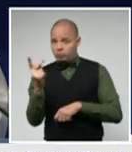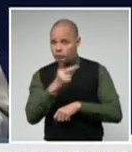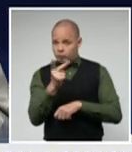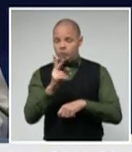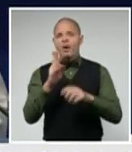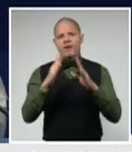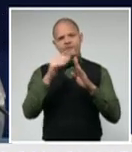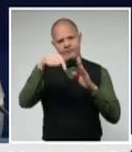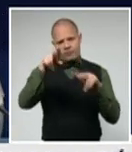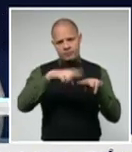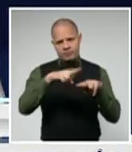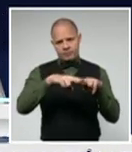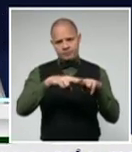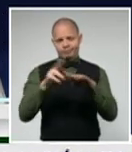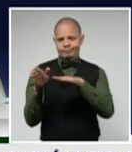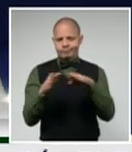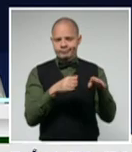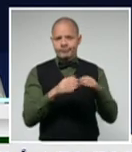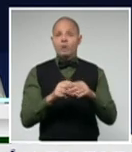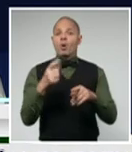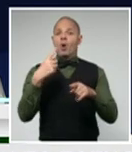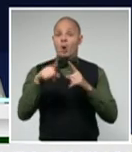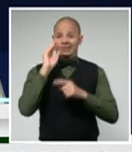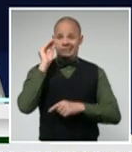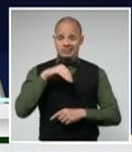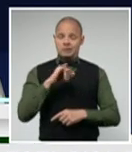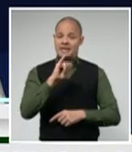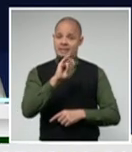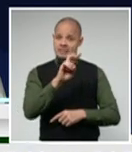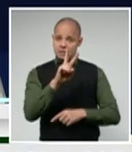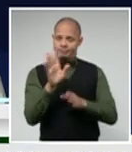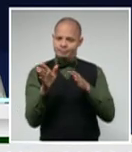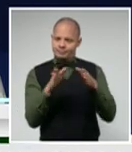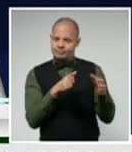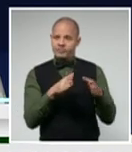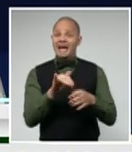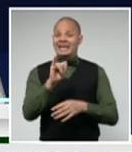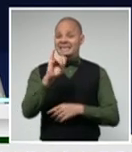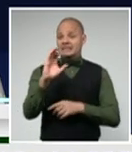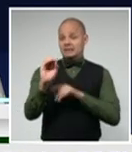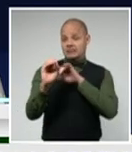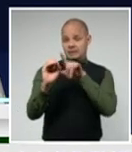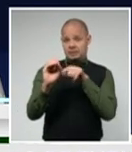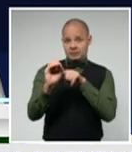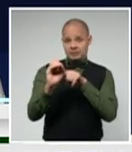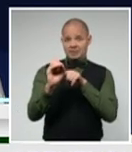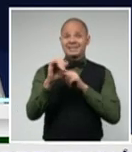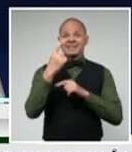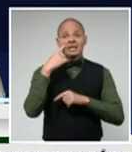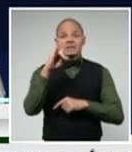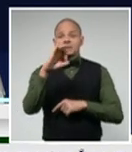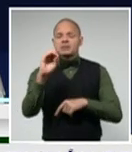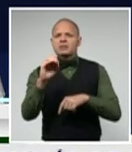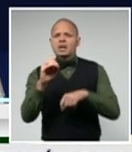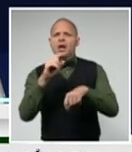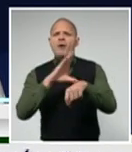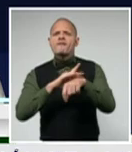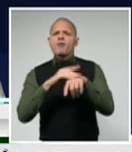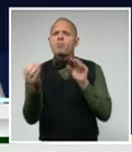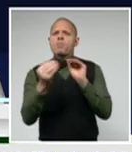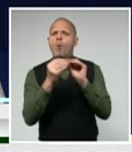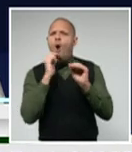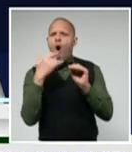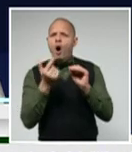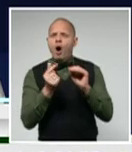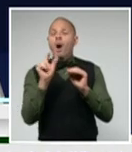60 de los 62 casos fueron contactos de casos confirmados. Ya estamos hablando del 96,8% de todos